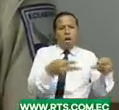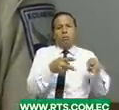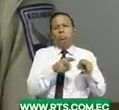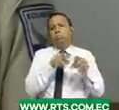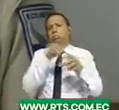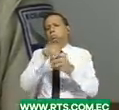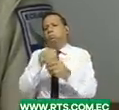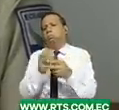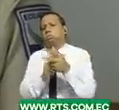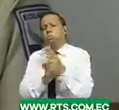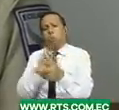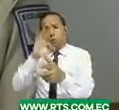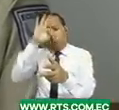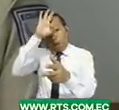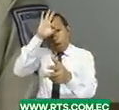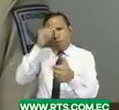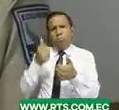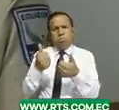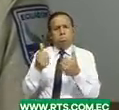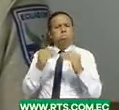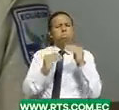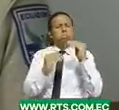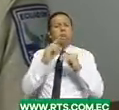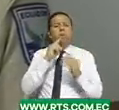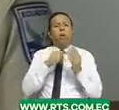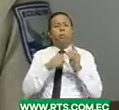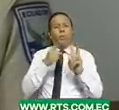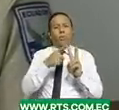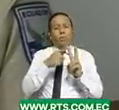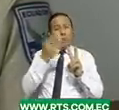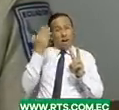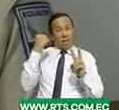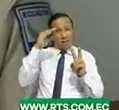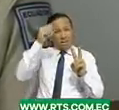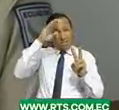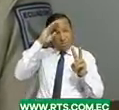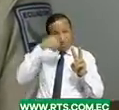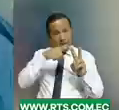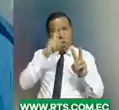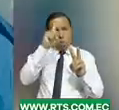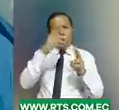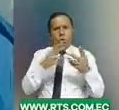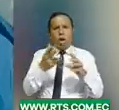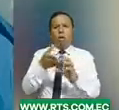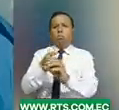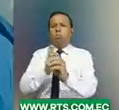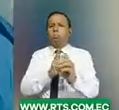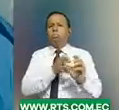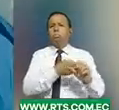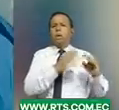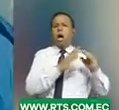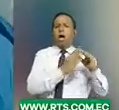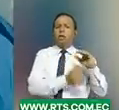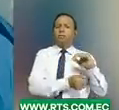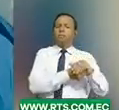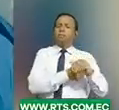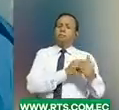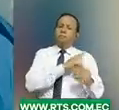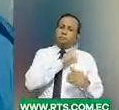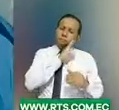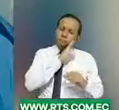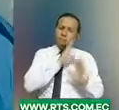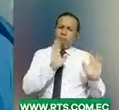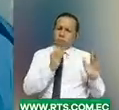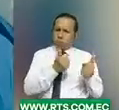un señor policía, ya se trasladó hasta su domicilio, ya se encuentra descansando, y el otro señor policía se encuentra